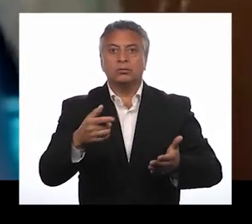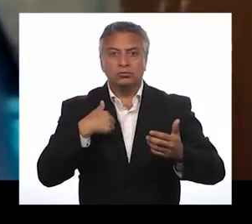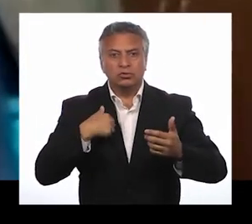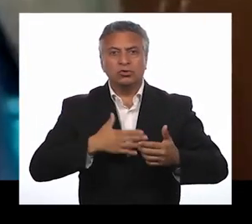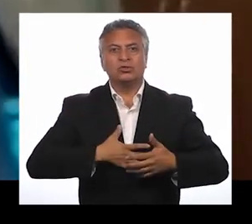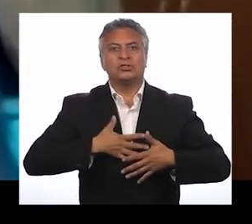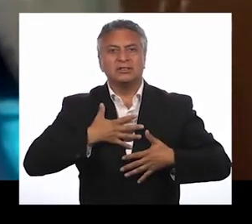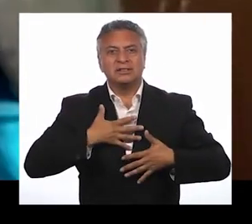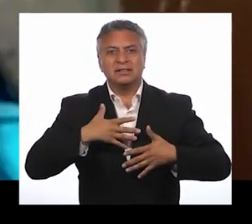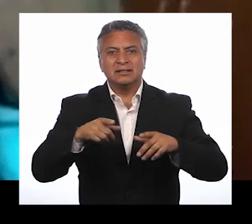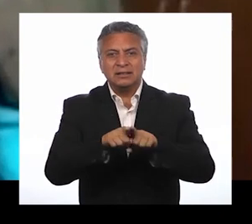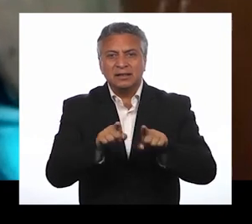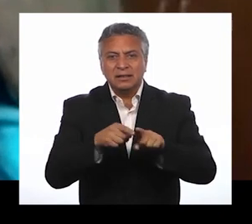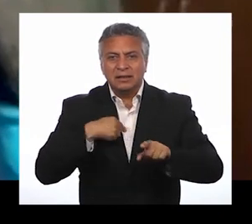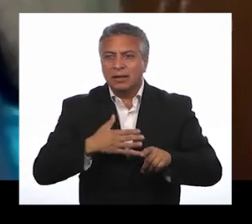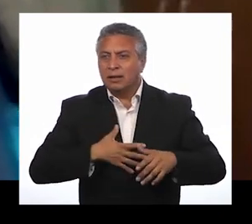y sentí un líquido